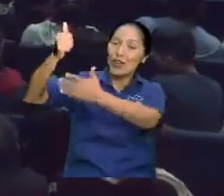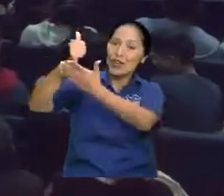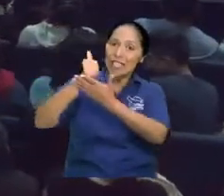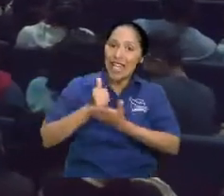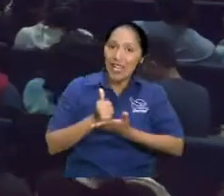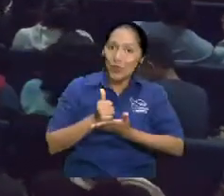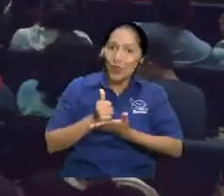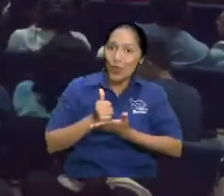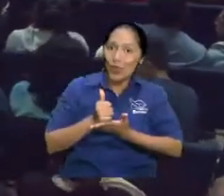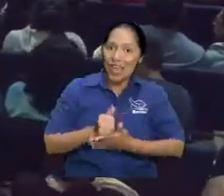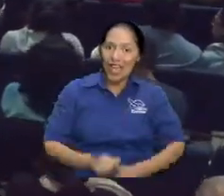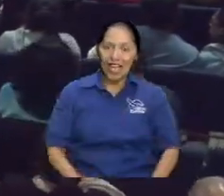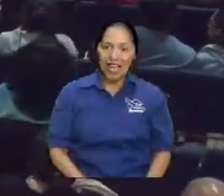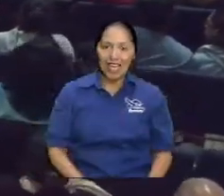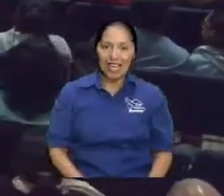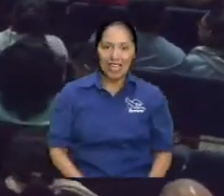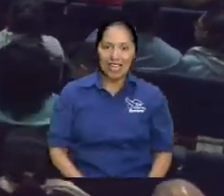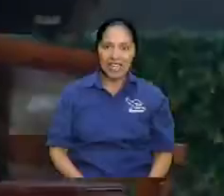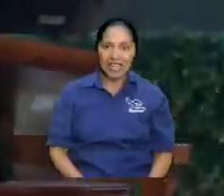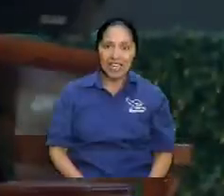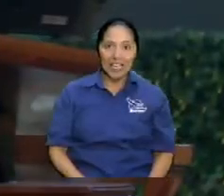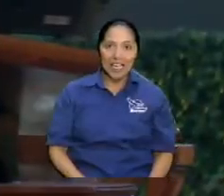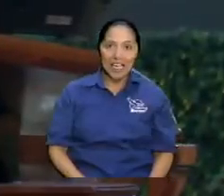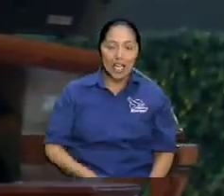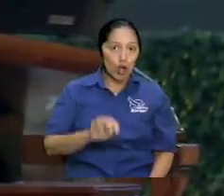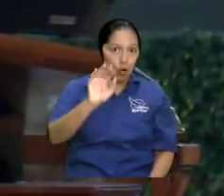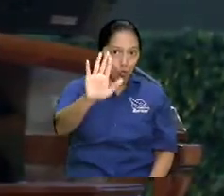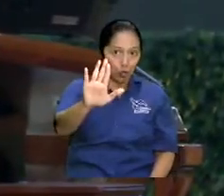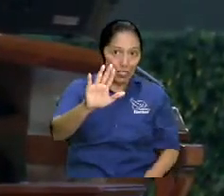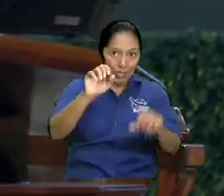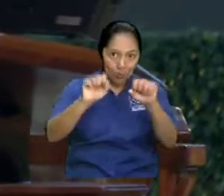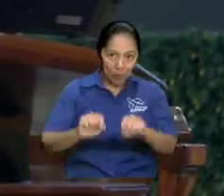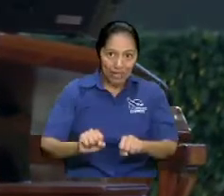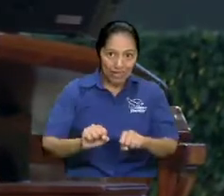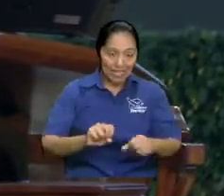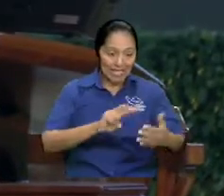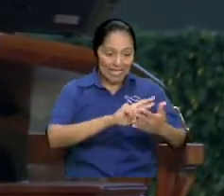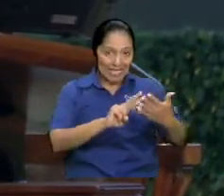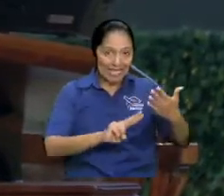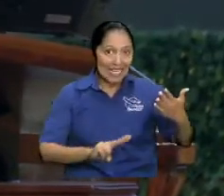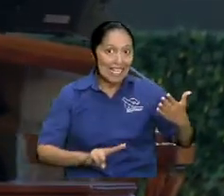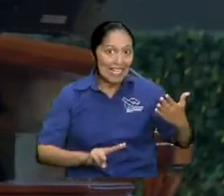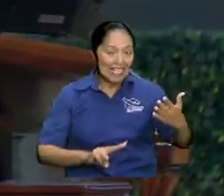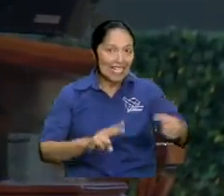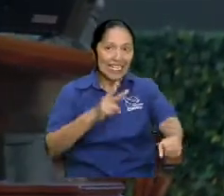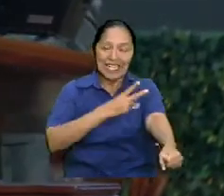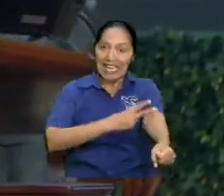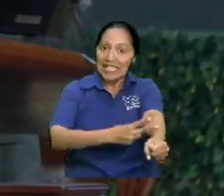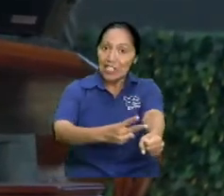Cuando usted lee la historia de Gedeón desde el capítulo 6, mejor se la voy a leer.